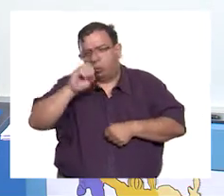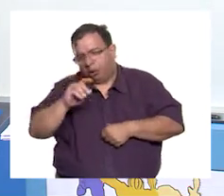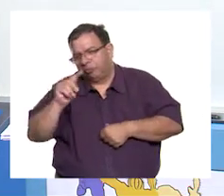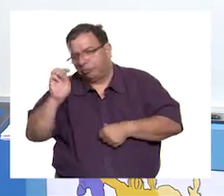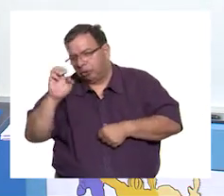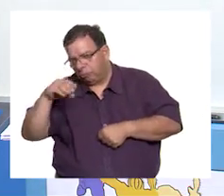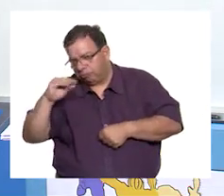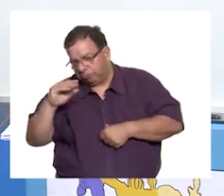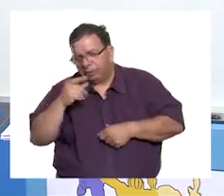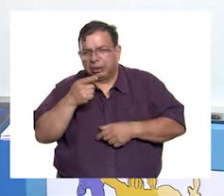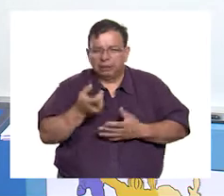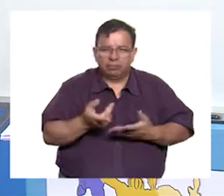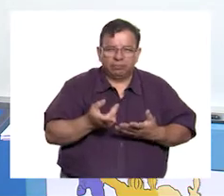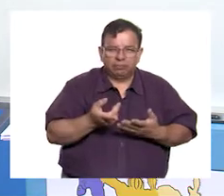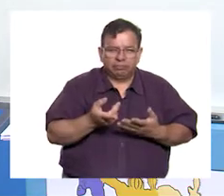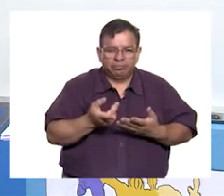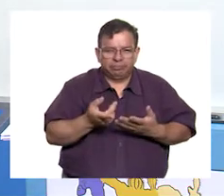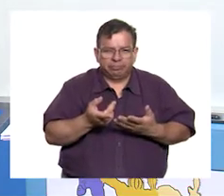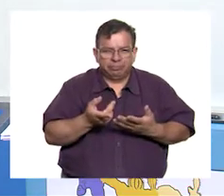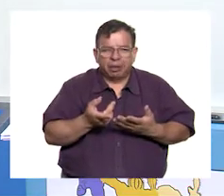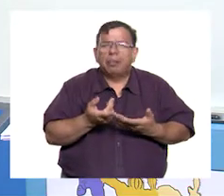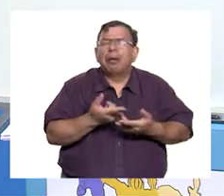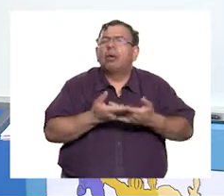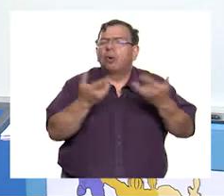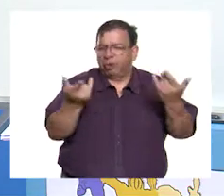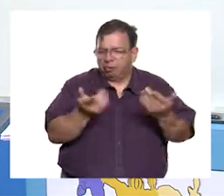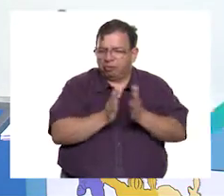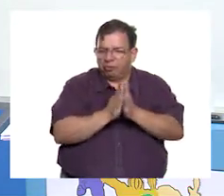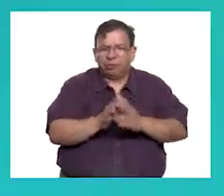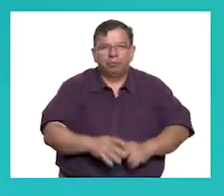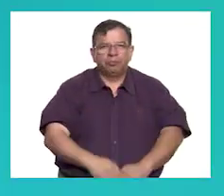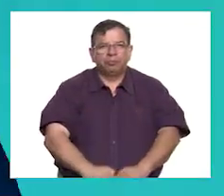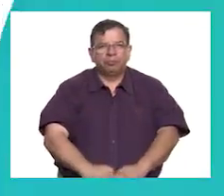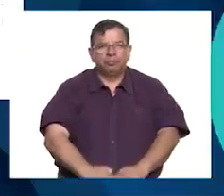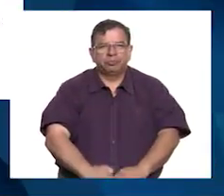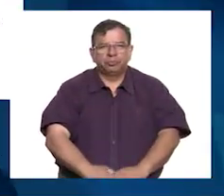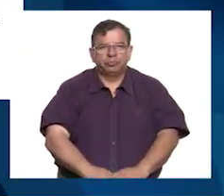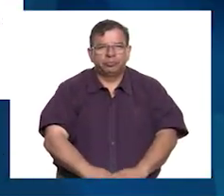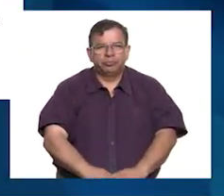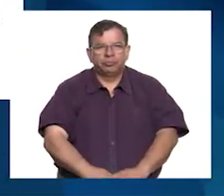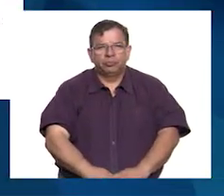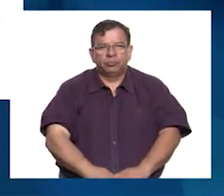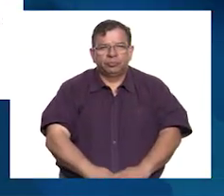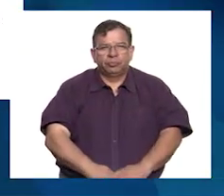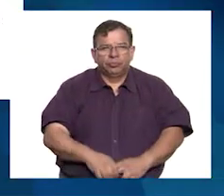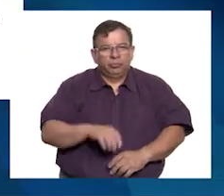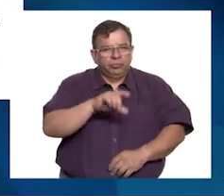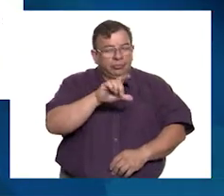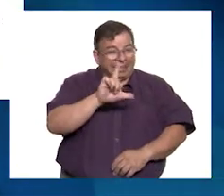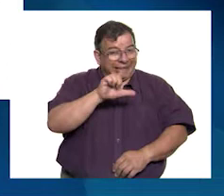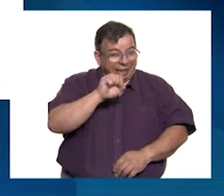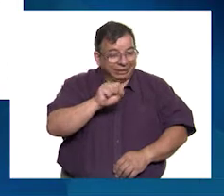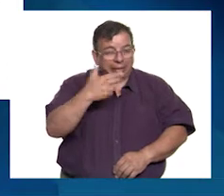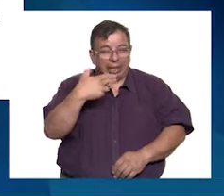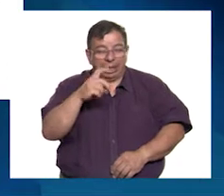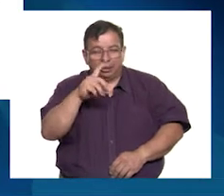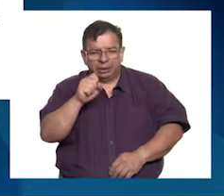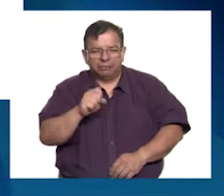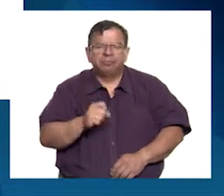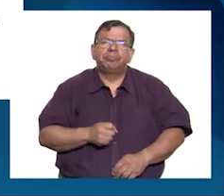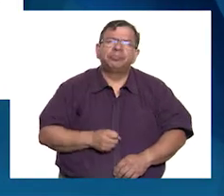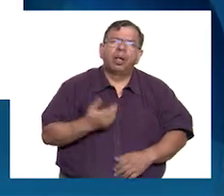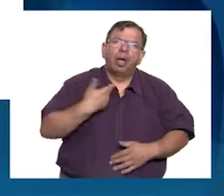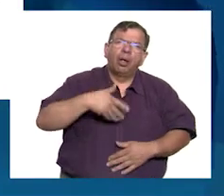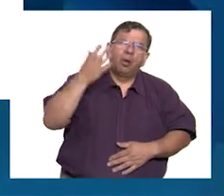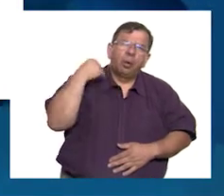Ton, entonces, ¿nos comparten el cuento, por favor? Claro que sí, profesor. Las hadas, muy bien. Entonces, érase una vez